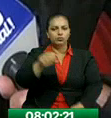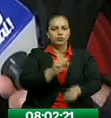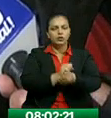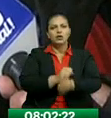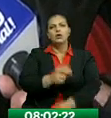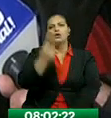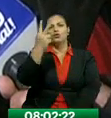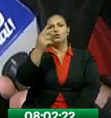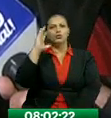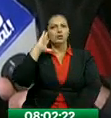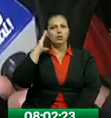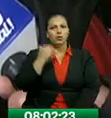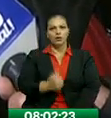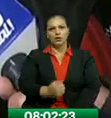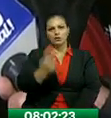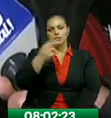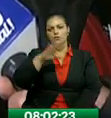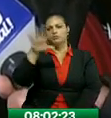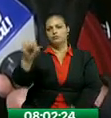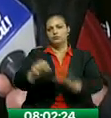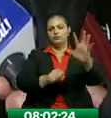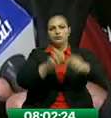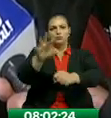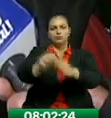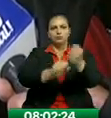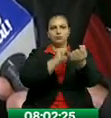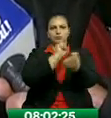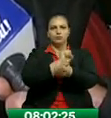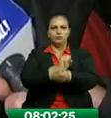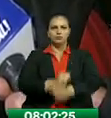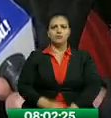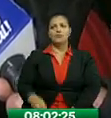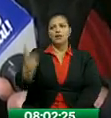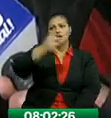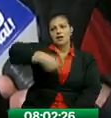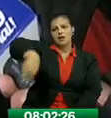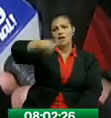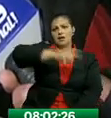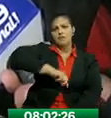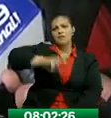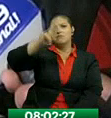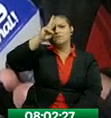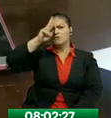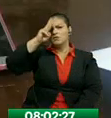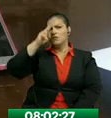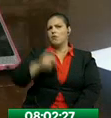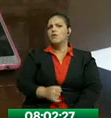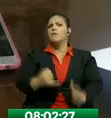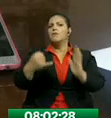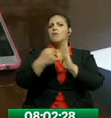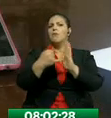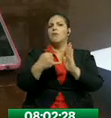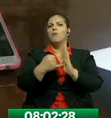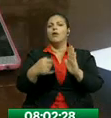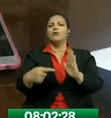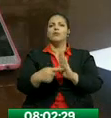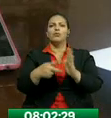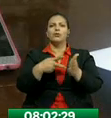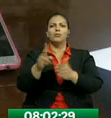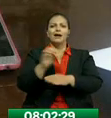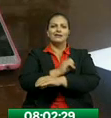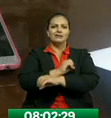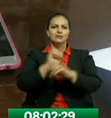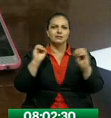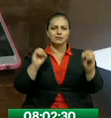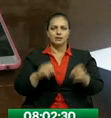manera simultánea y todos tienen relación a un mismo caso de defraudación tributaria que Fiscalía venía investigando. Entre lo decomisado